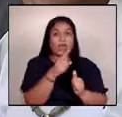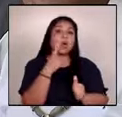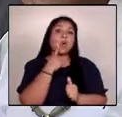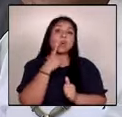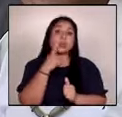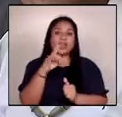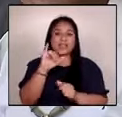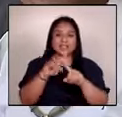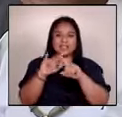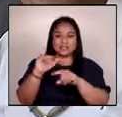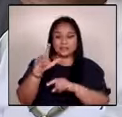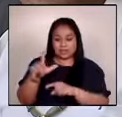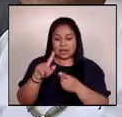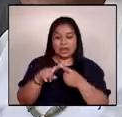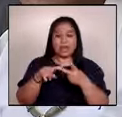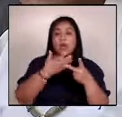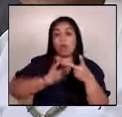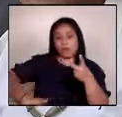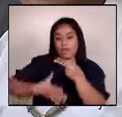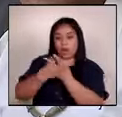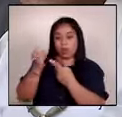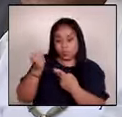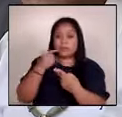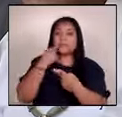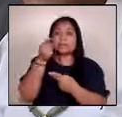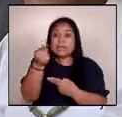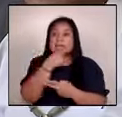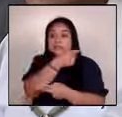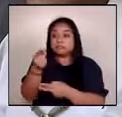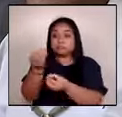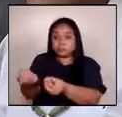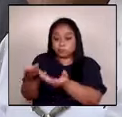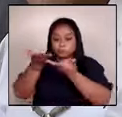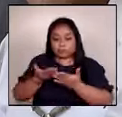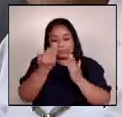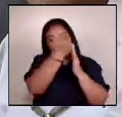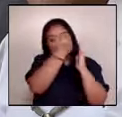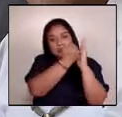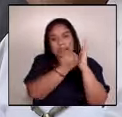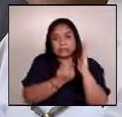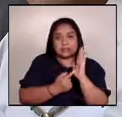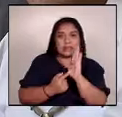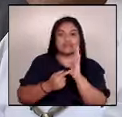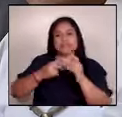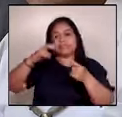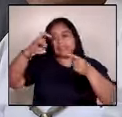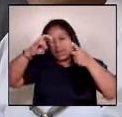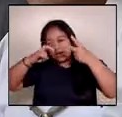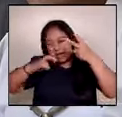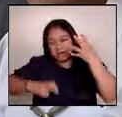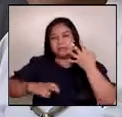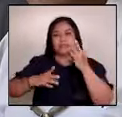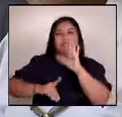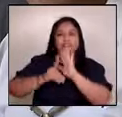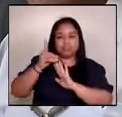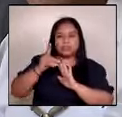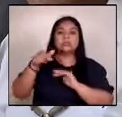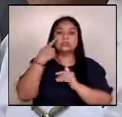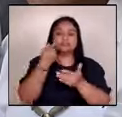el gobierno de la República. Ellos hicieron una serie de planteamientos de necesidades de desarrollo y